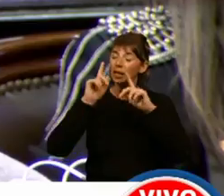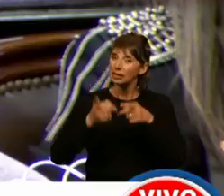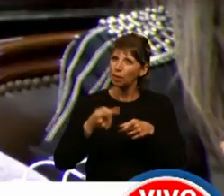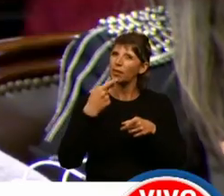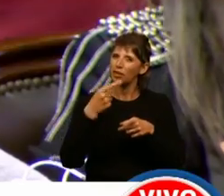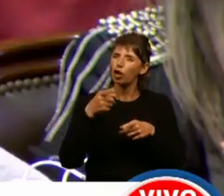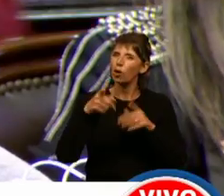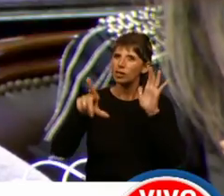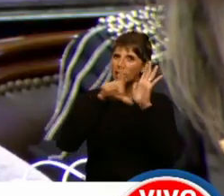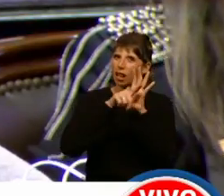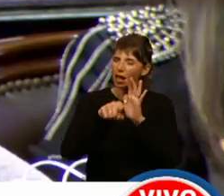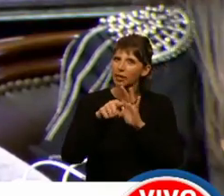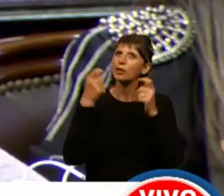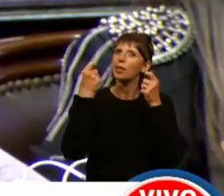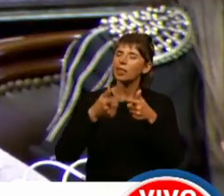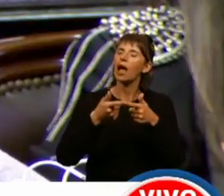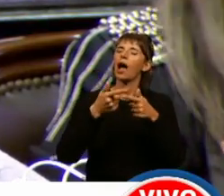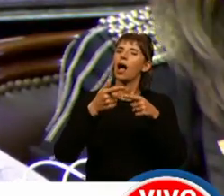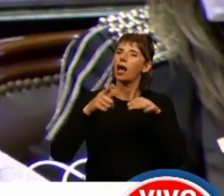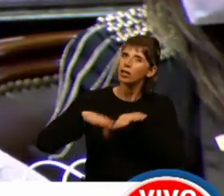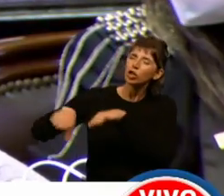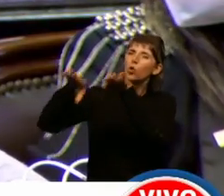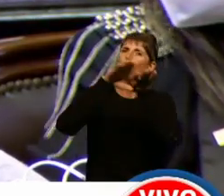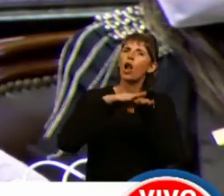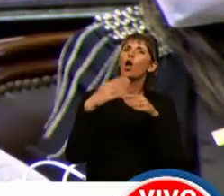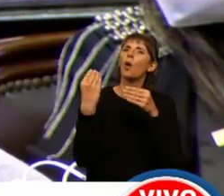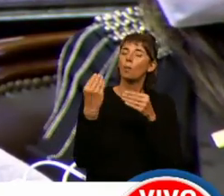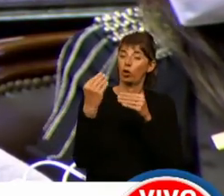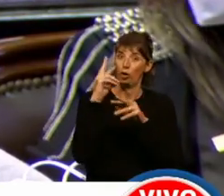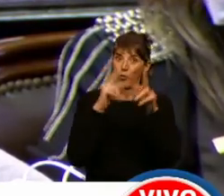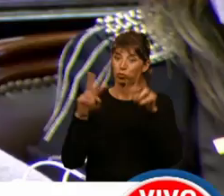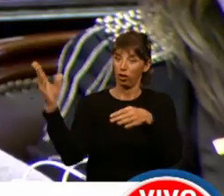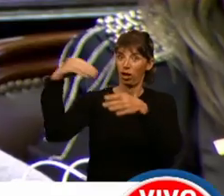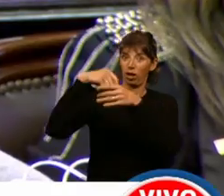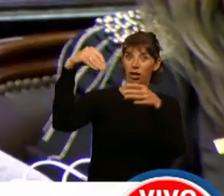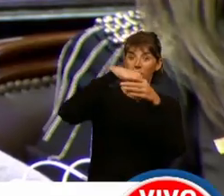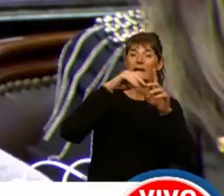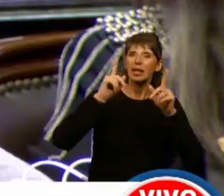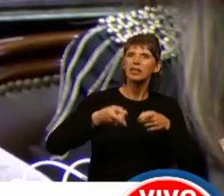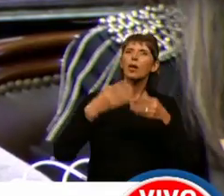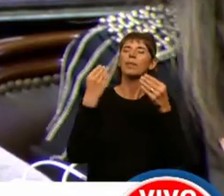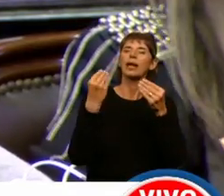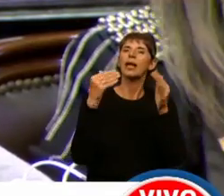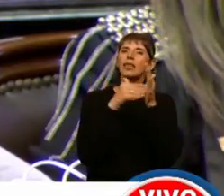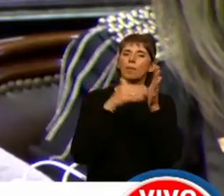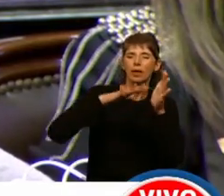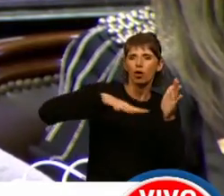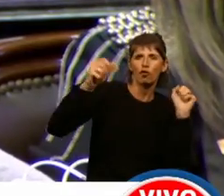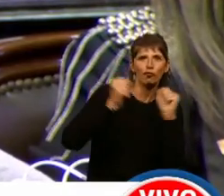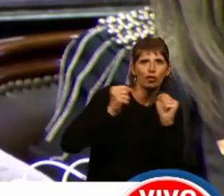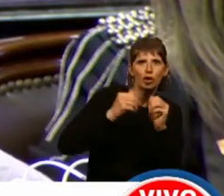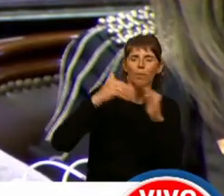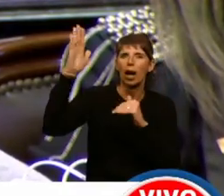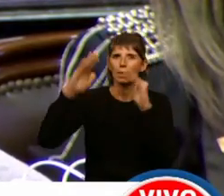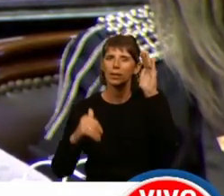y equitativo porque no solamente las incluye sino que además distingue según las zonas más frías de nuestro país y que además hace una distinción